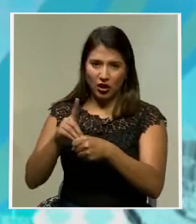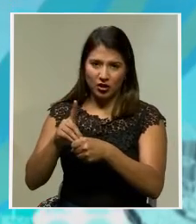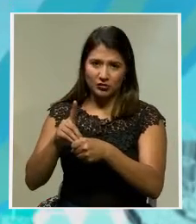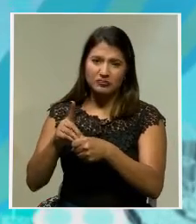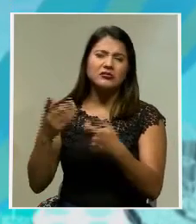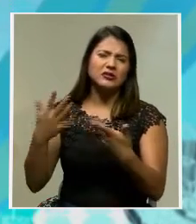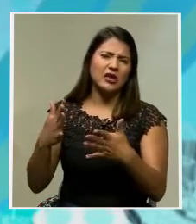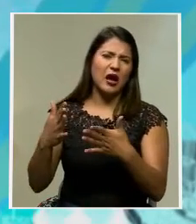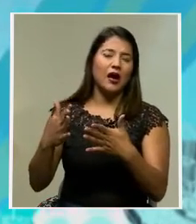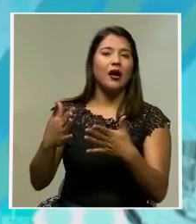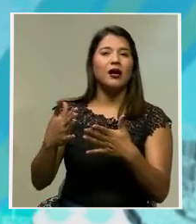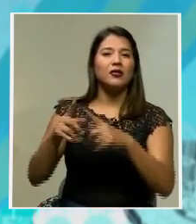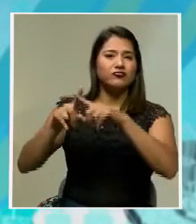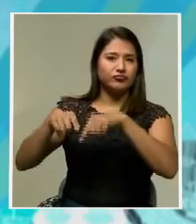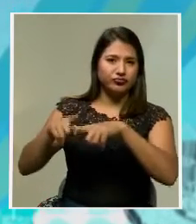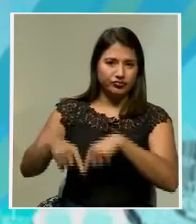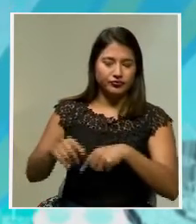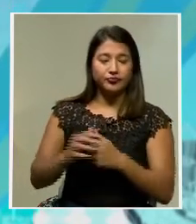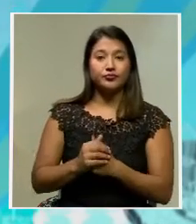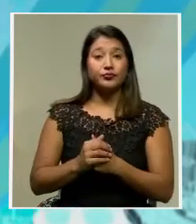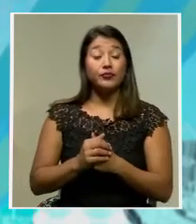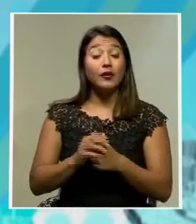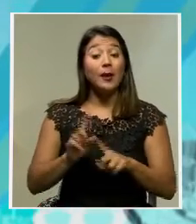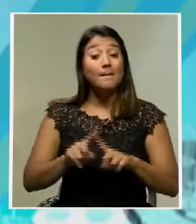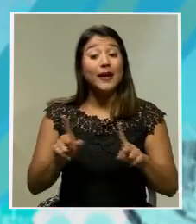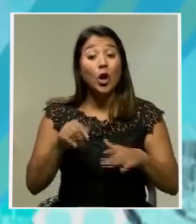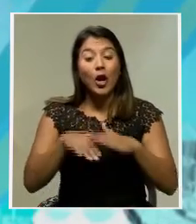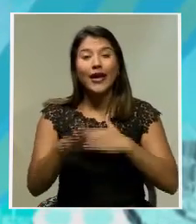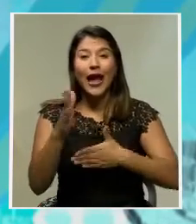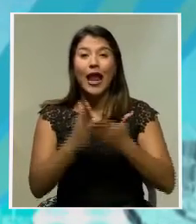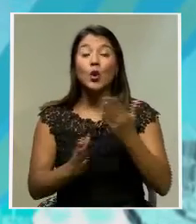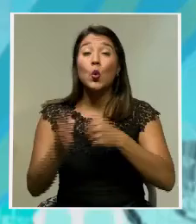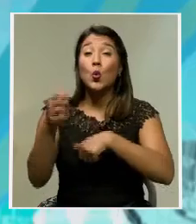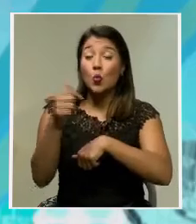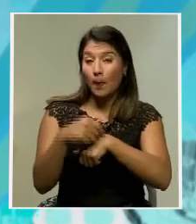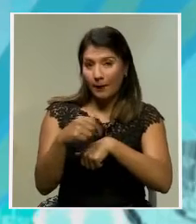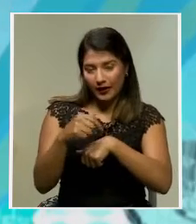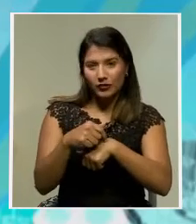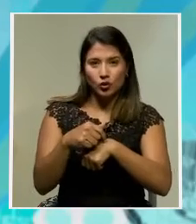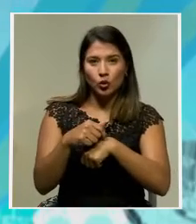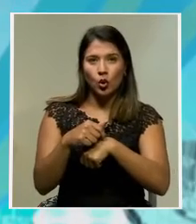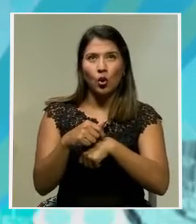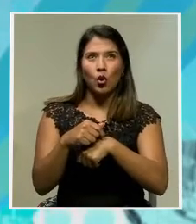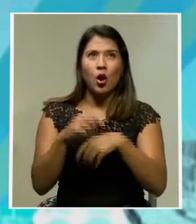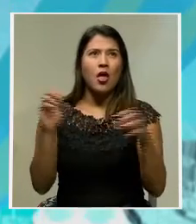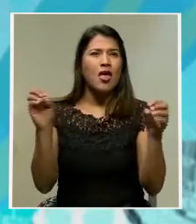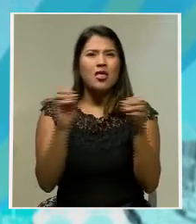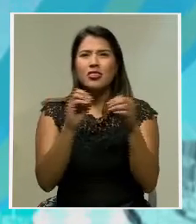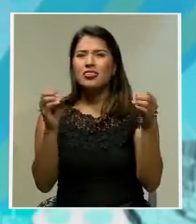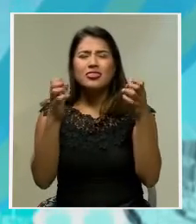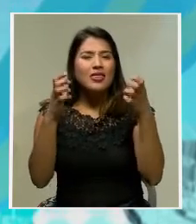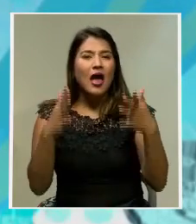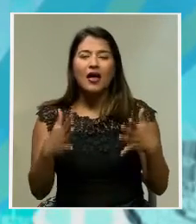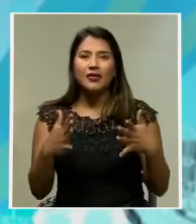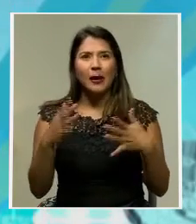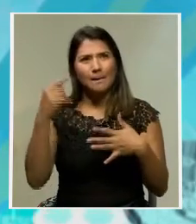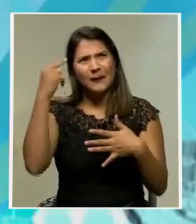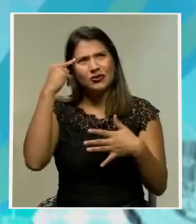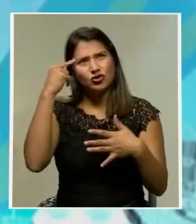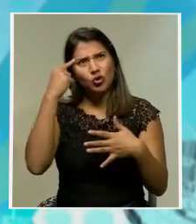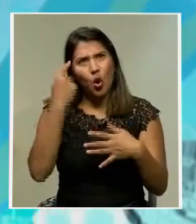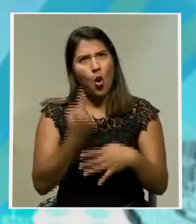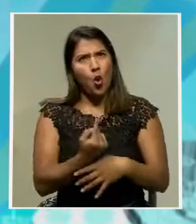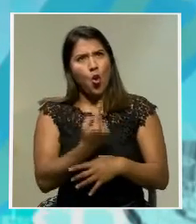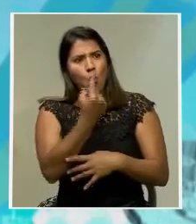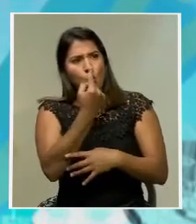derogadas. Lo que sucedió fue que en algún momento nadie consideró que podía haber una